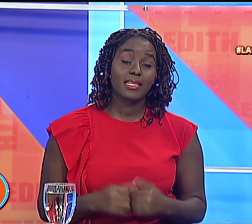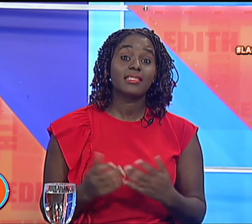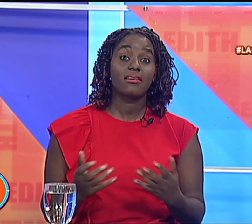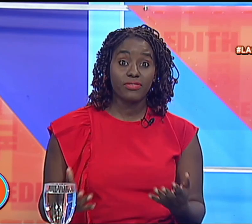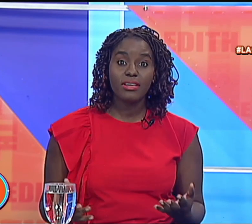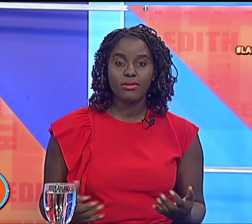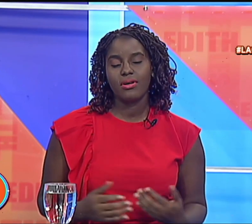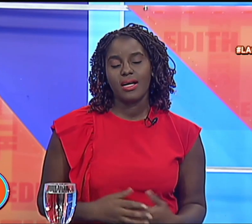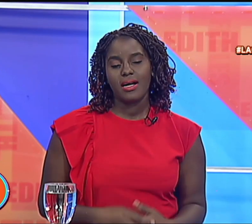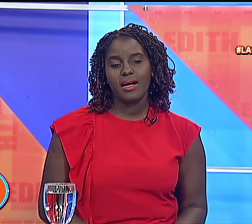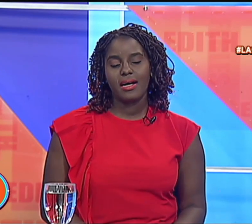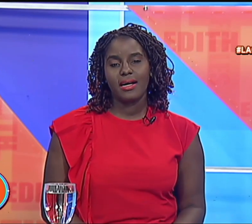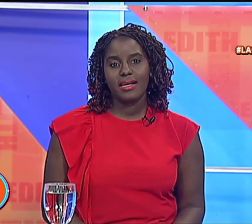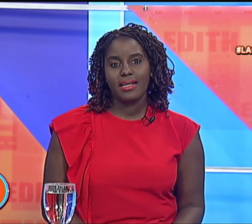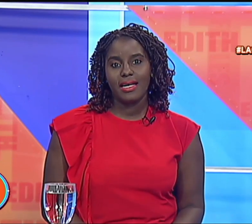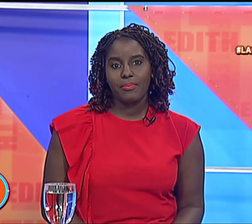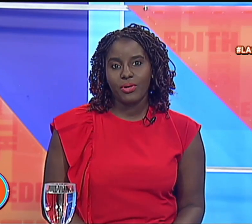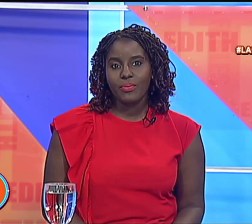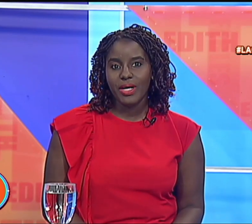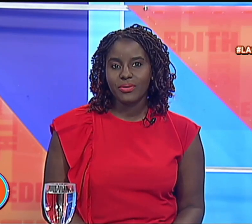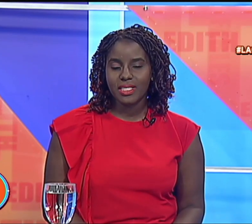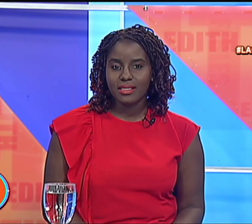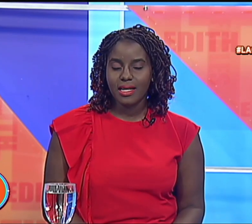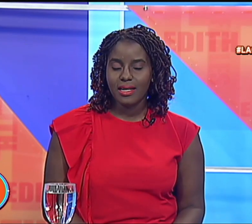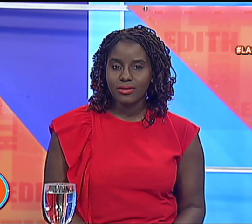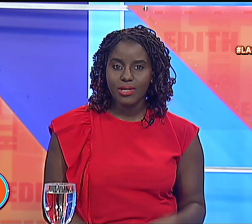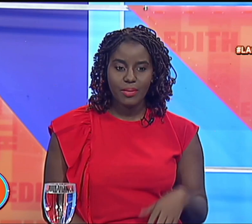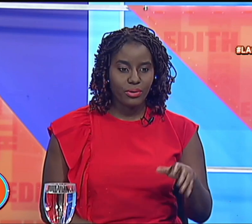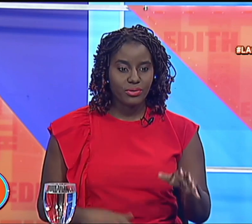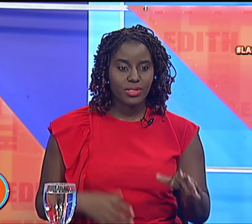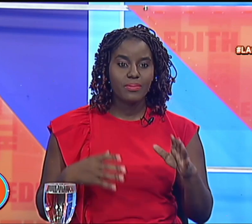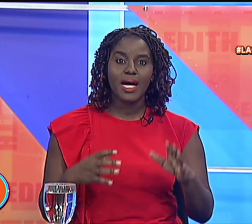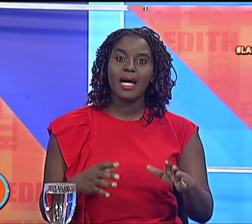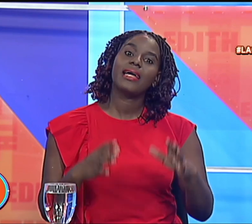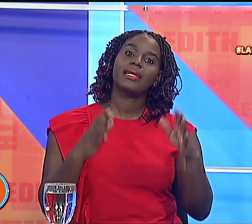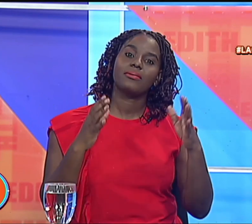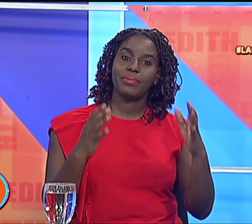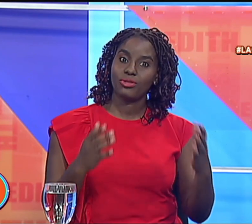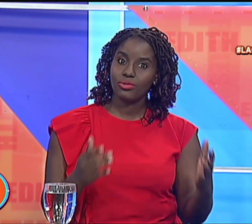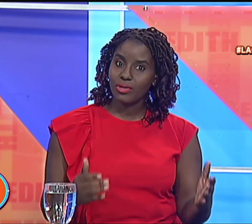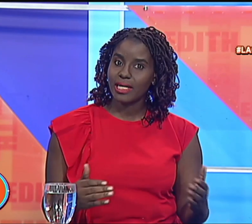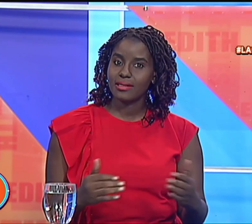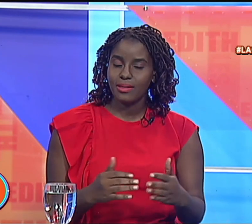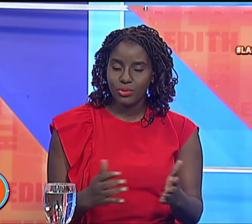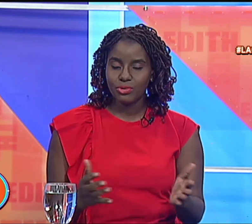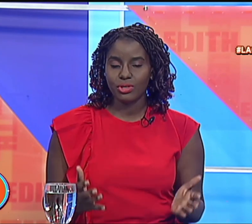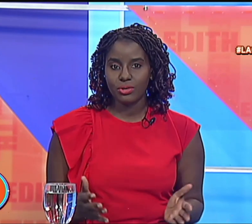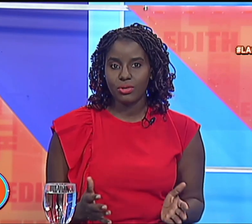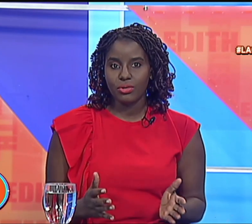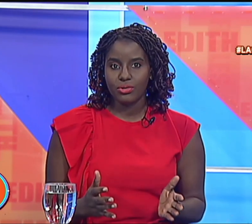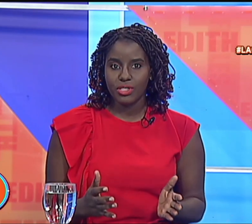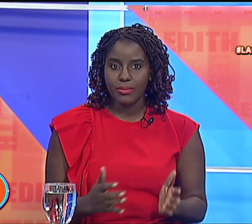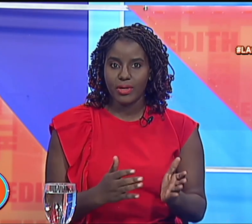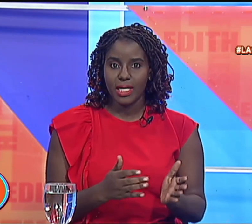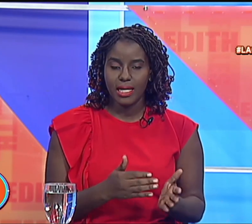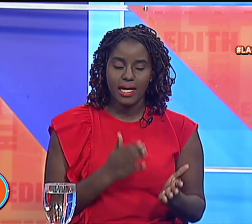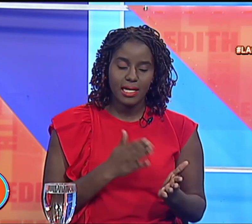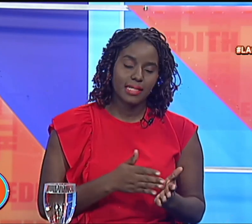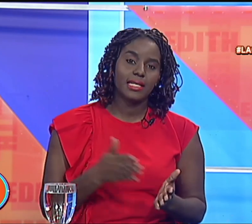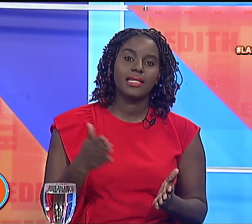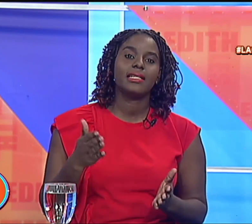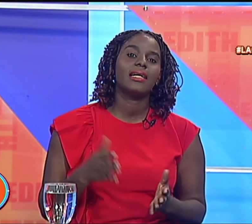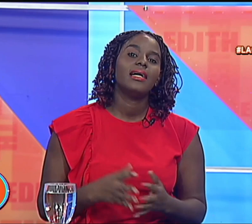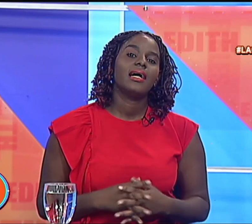de desafío a la propia Junta Central Electoral, porque usted va en Pintura, que es el punto que todos conocemos, que es